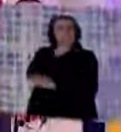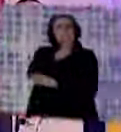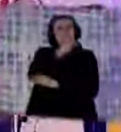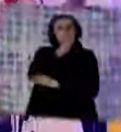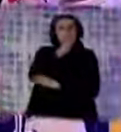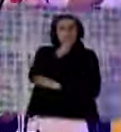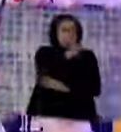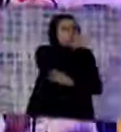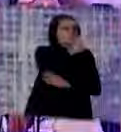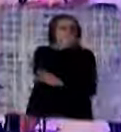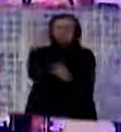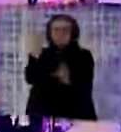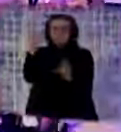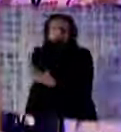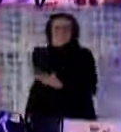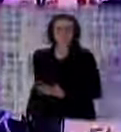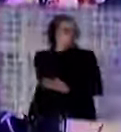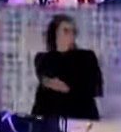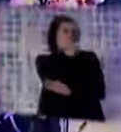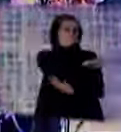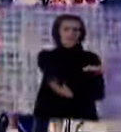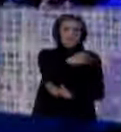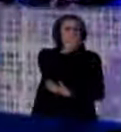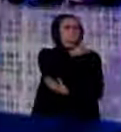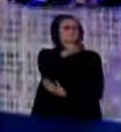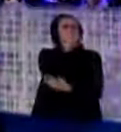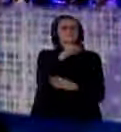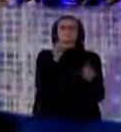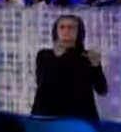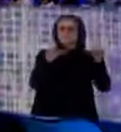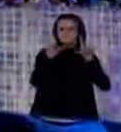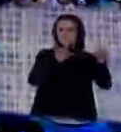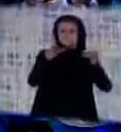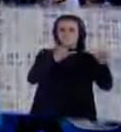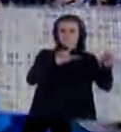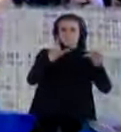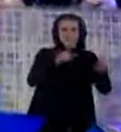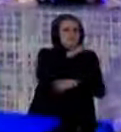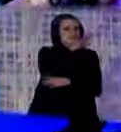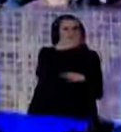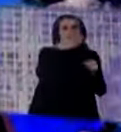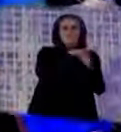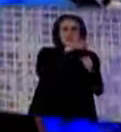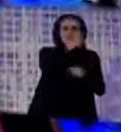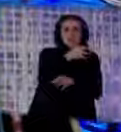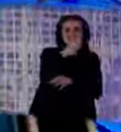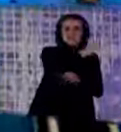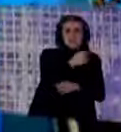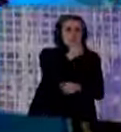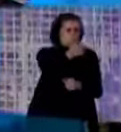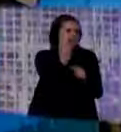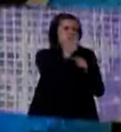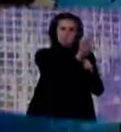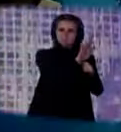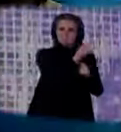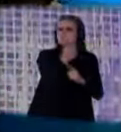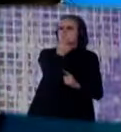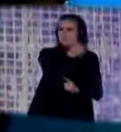Las Palmas solo mala imagen fue la que emitieron del barrio la iseta muy poco